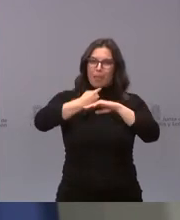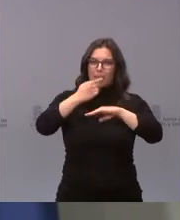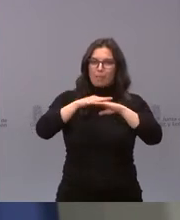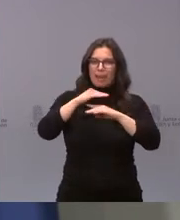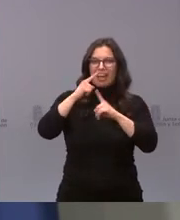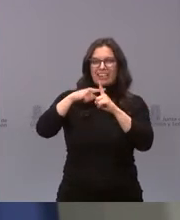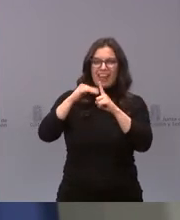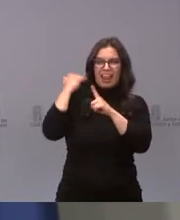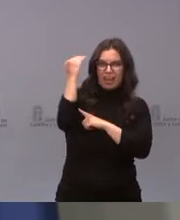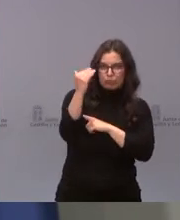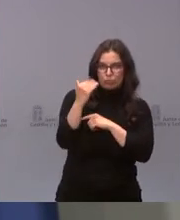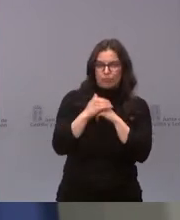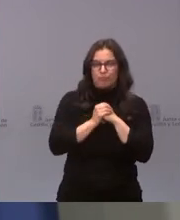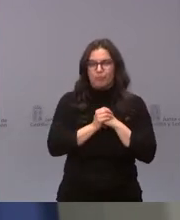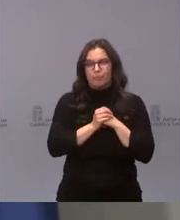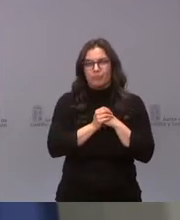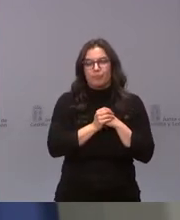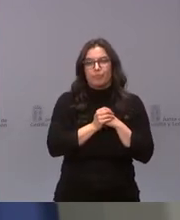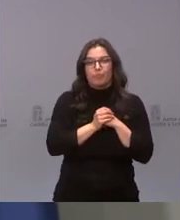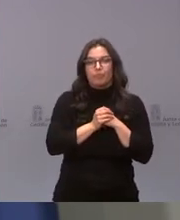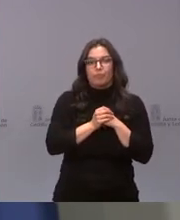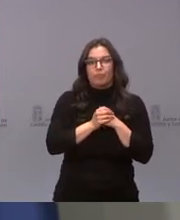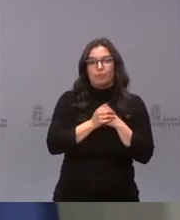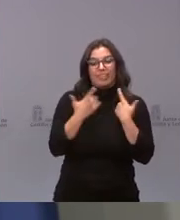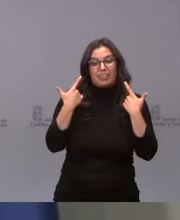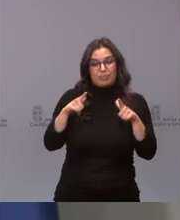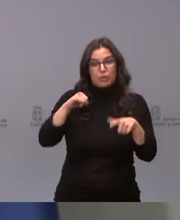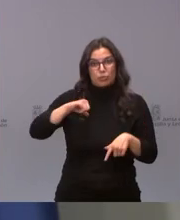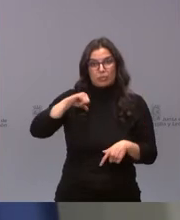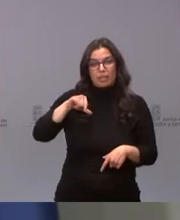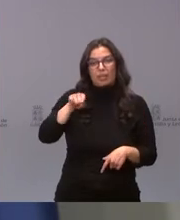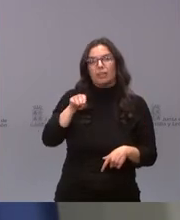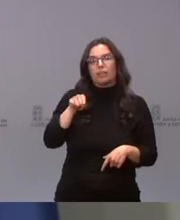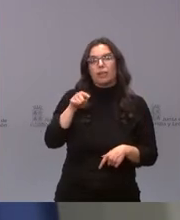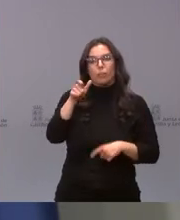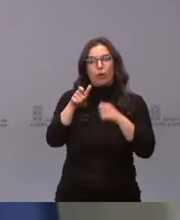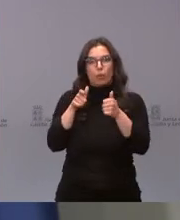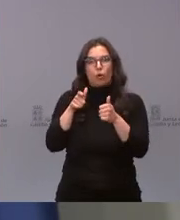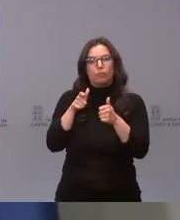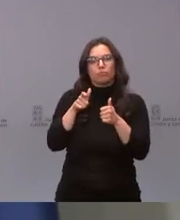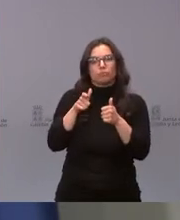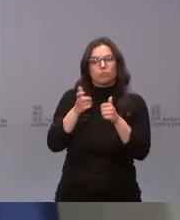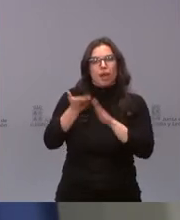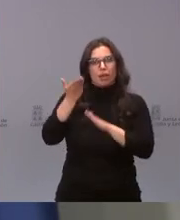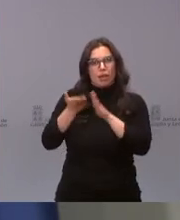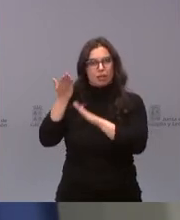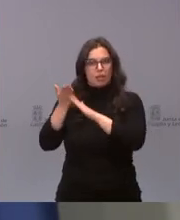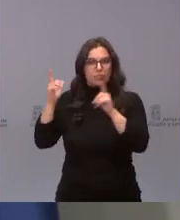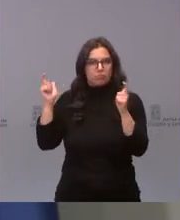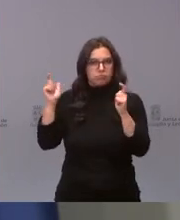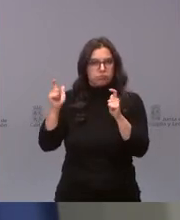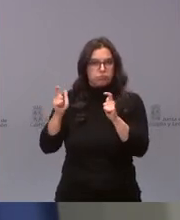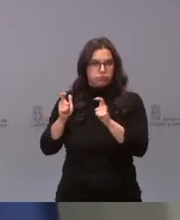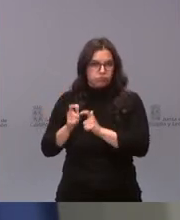conjunto de la comunidad. Las unidades de hospitalización están vaciando progresivamente su